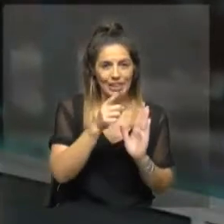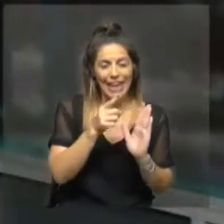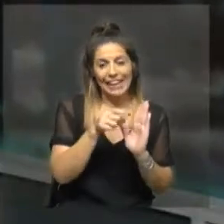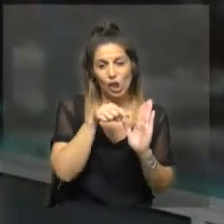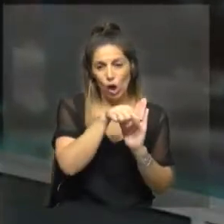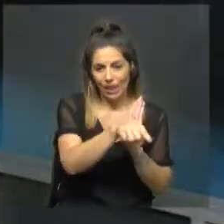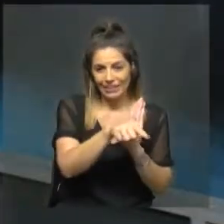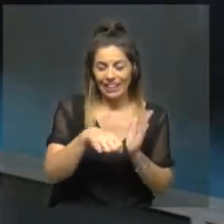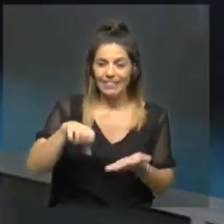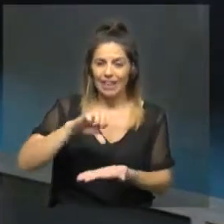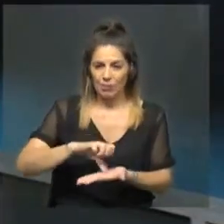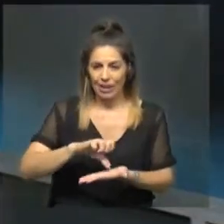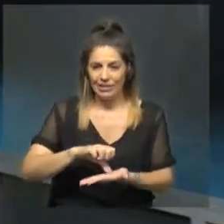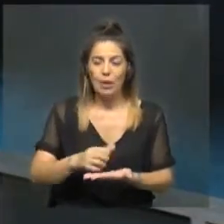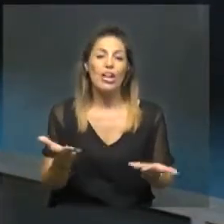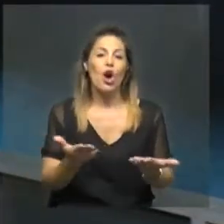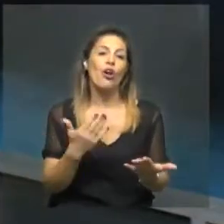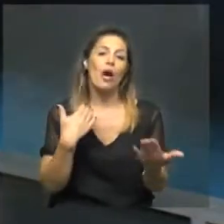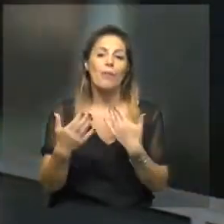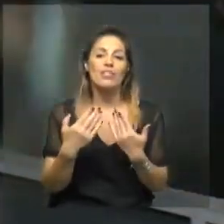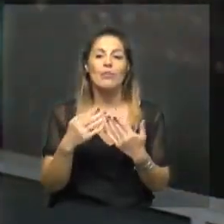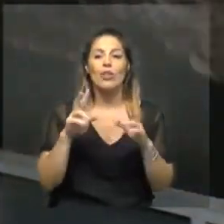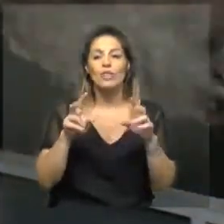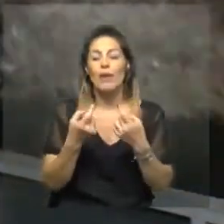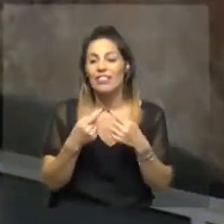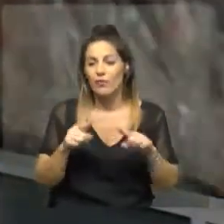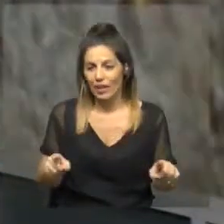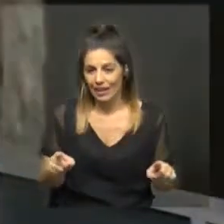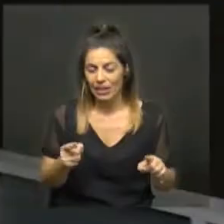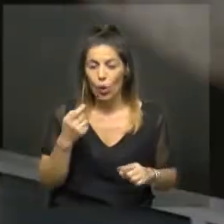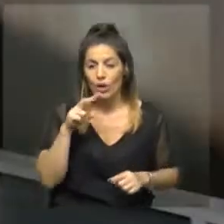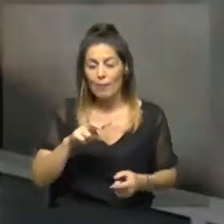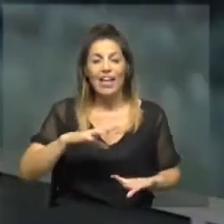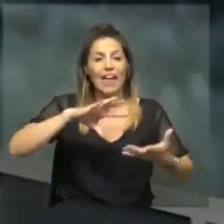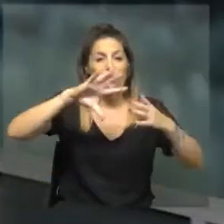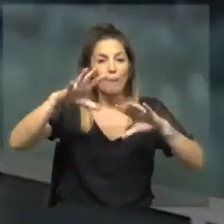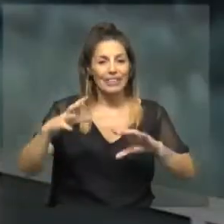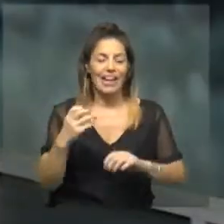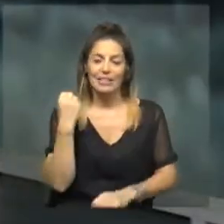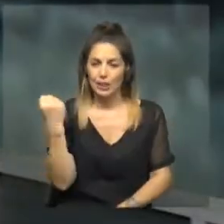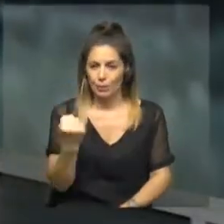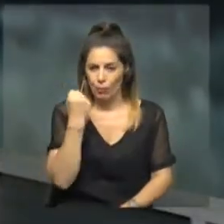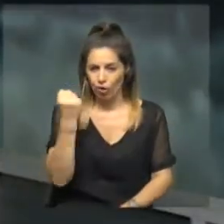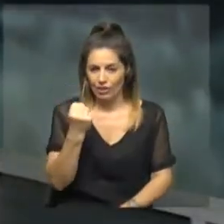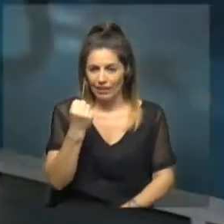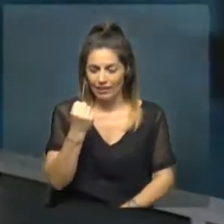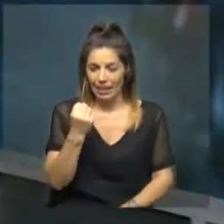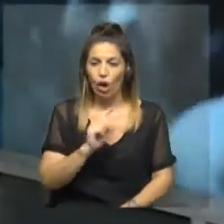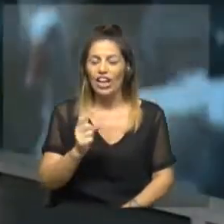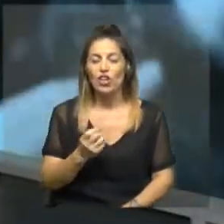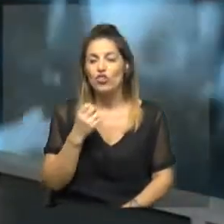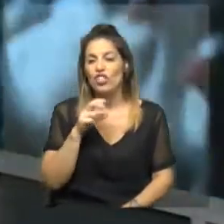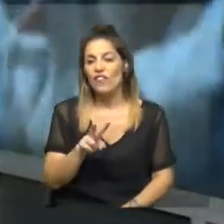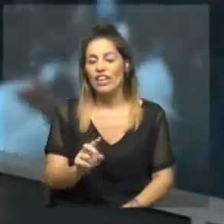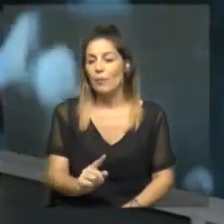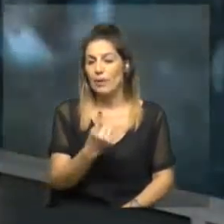Pero ahora vamos a hablar de otra cosa. Nos vamos a meter en algo que tiene una mirada ambiental muy fuerte, potente, aunque no surja a primera vista.